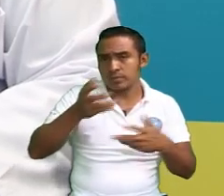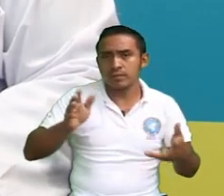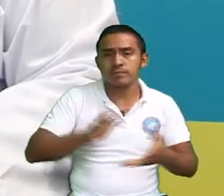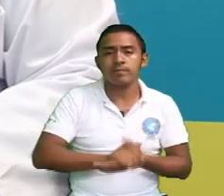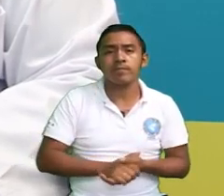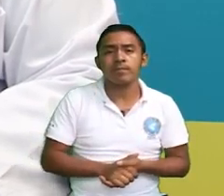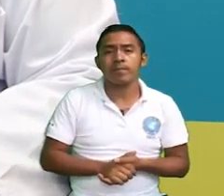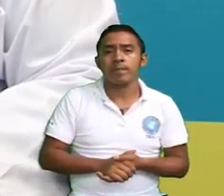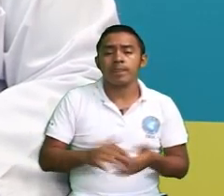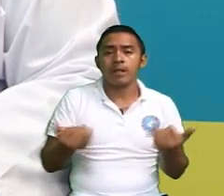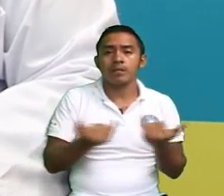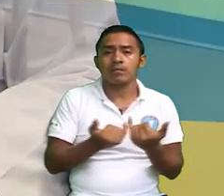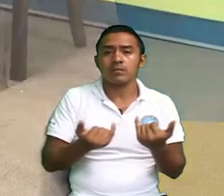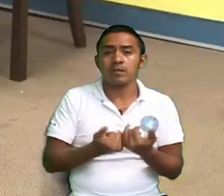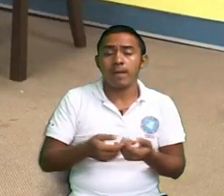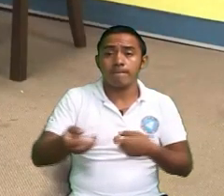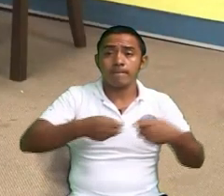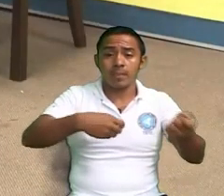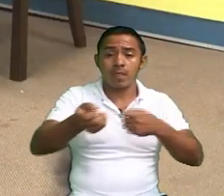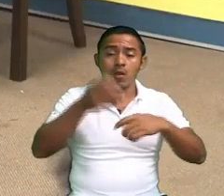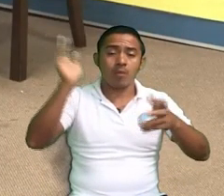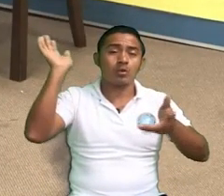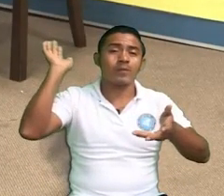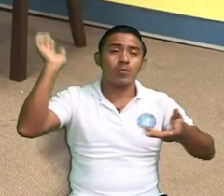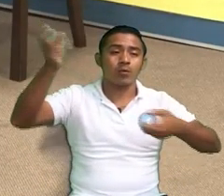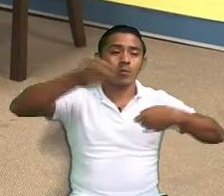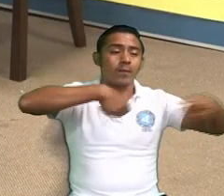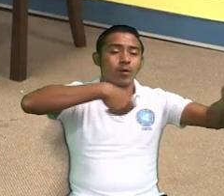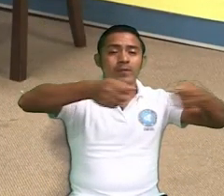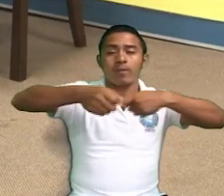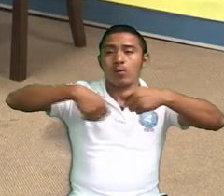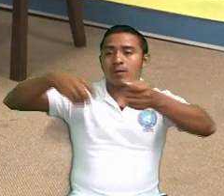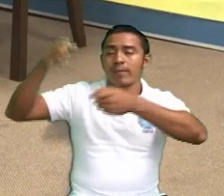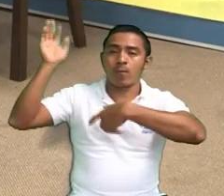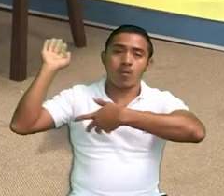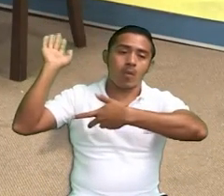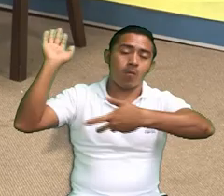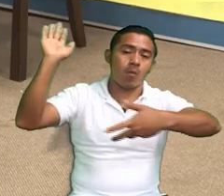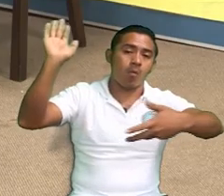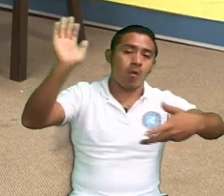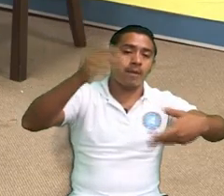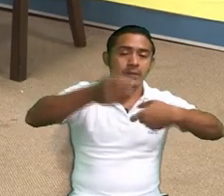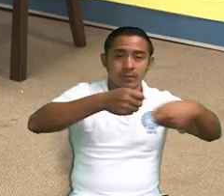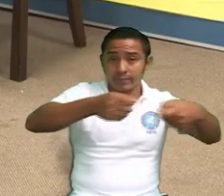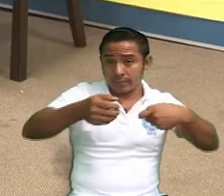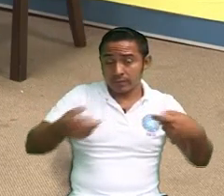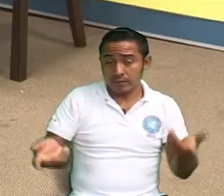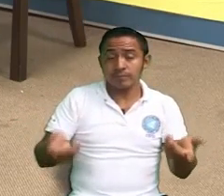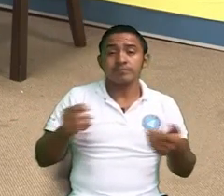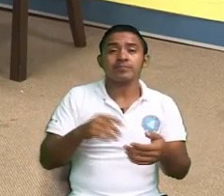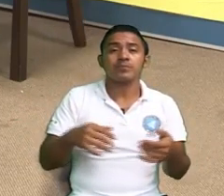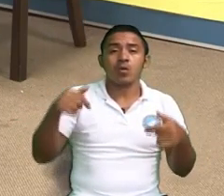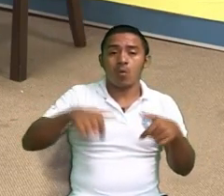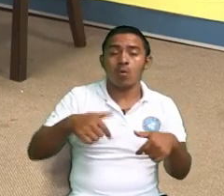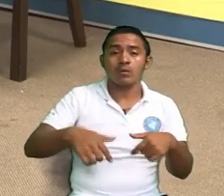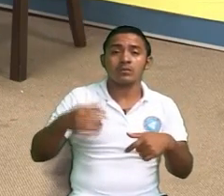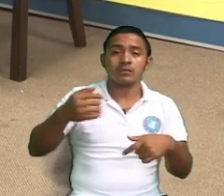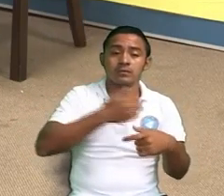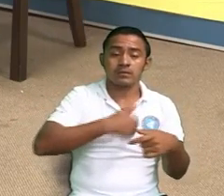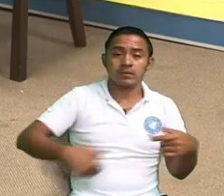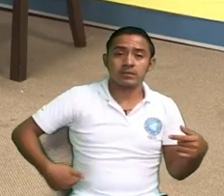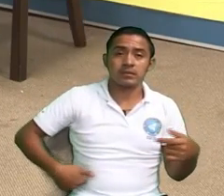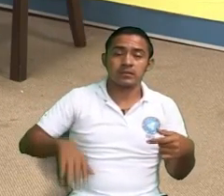humano. Esto incluye también a los vendedores ambulantes, porque por ejemplo hoy, para ir terminando, el INTUR, el